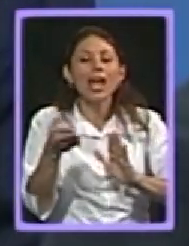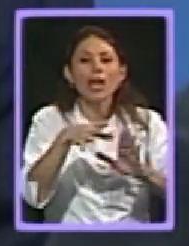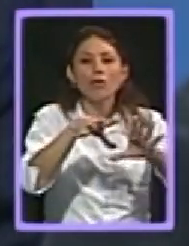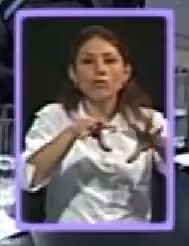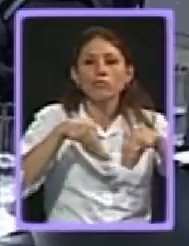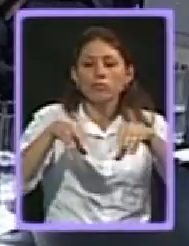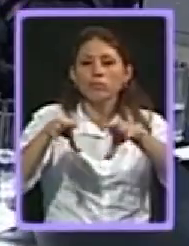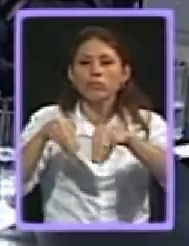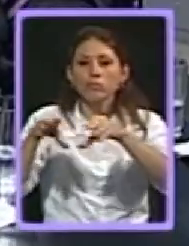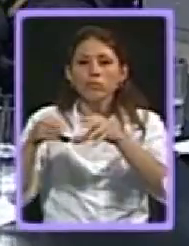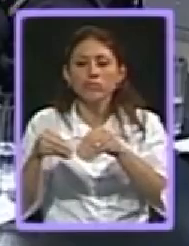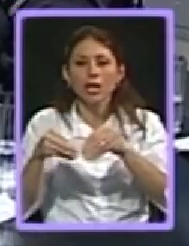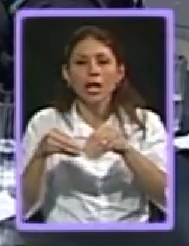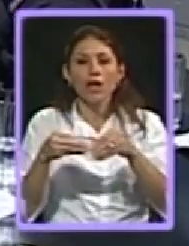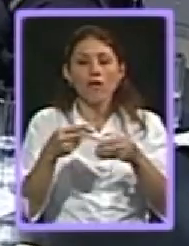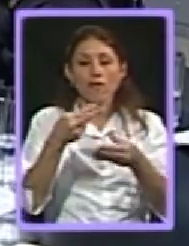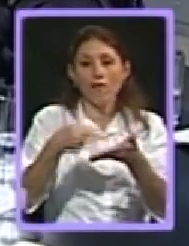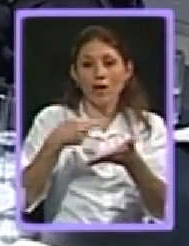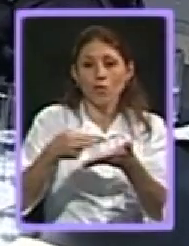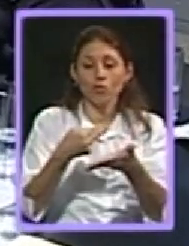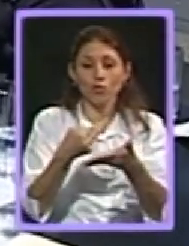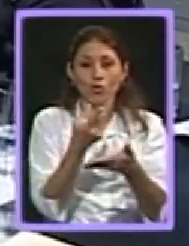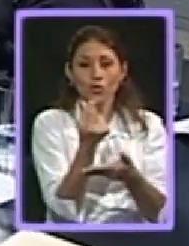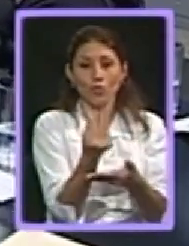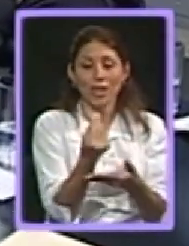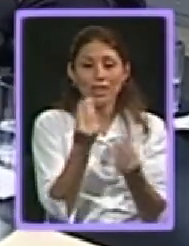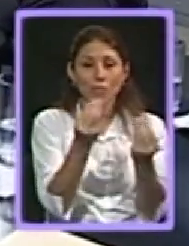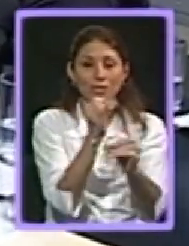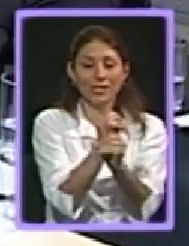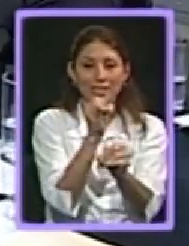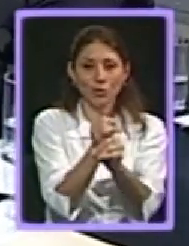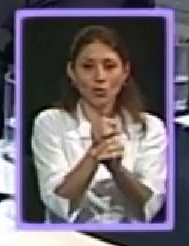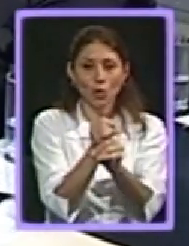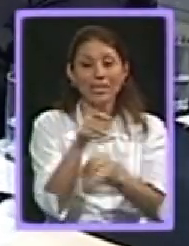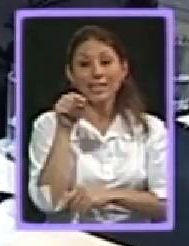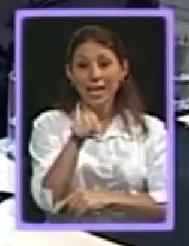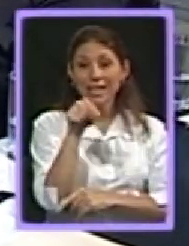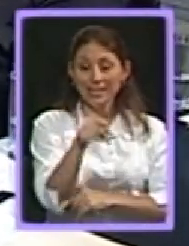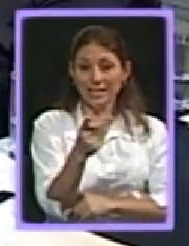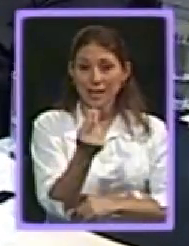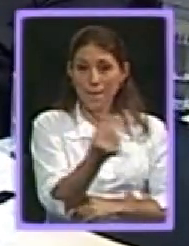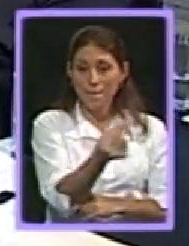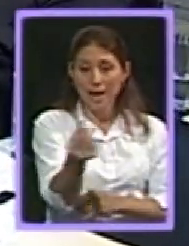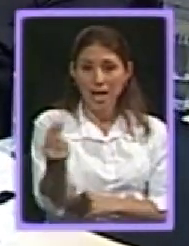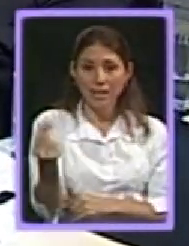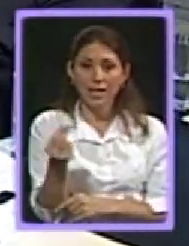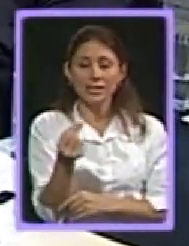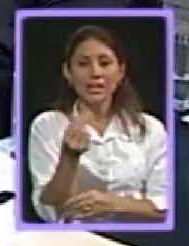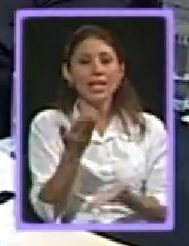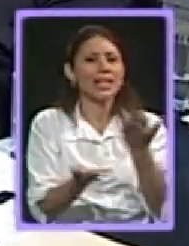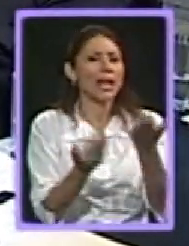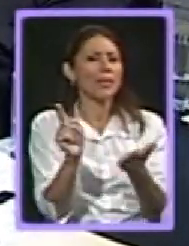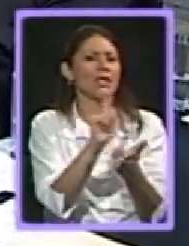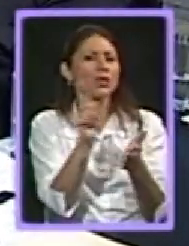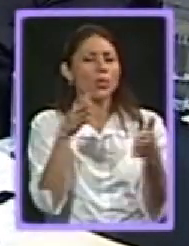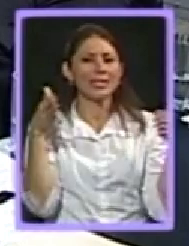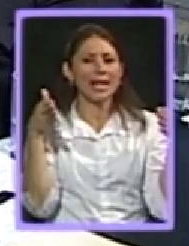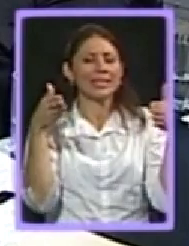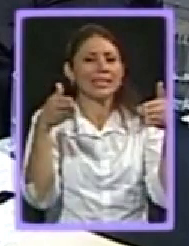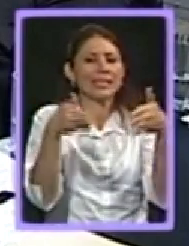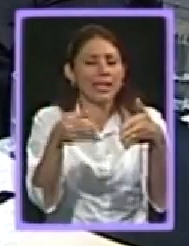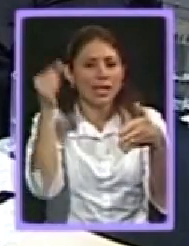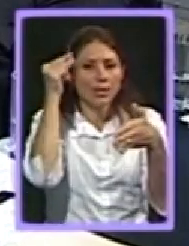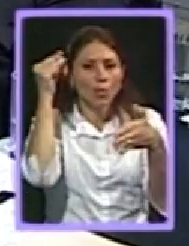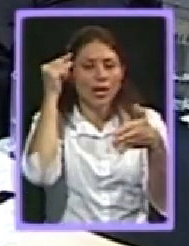instituciones. Estos recursos, todas estas platas que pueden estar de alguna manera no centralizadas dentro del gobierno